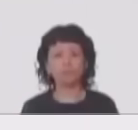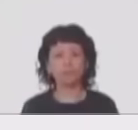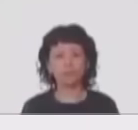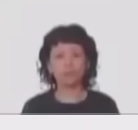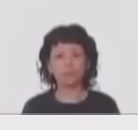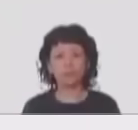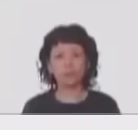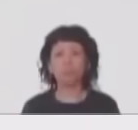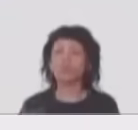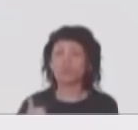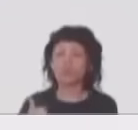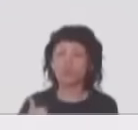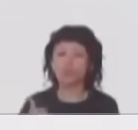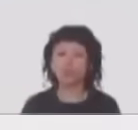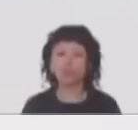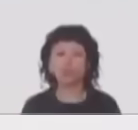Y lo hice...